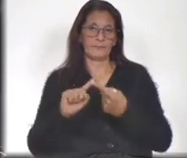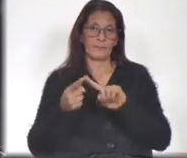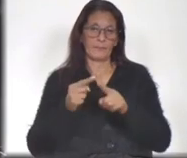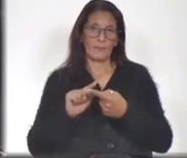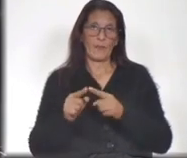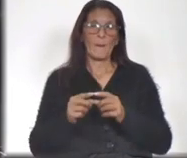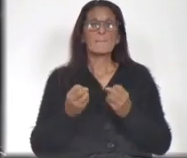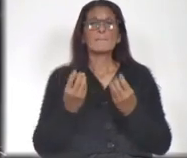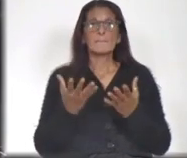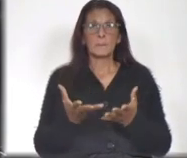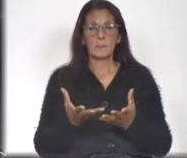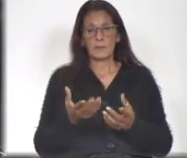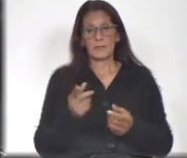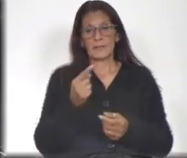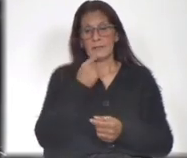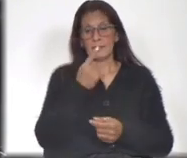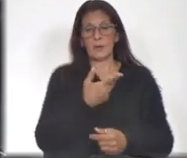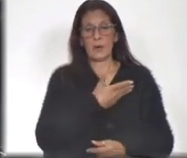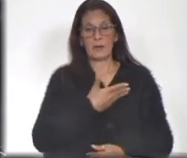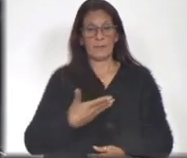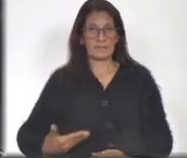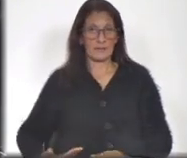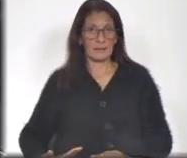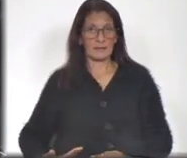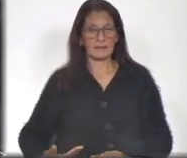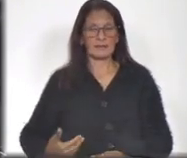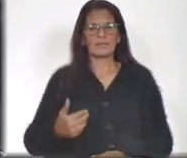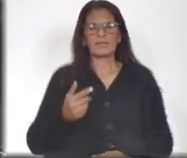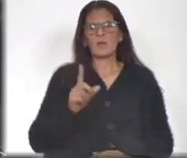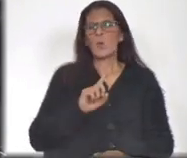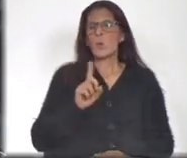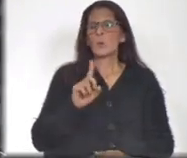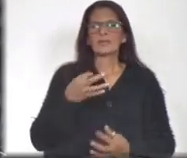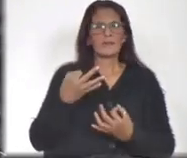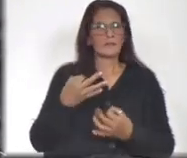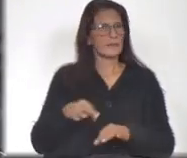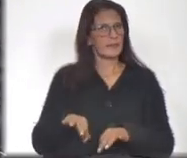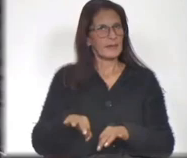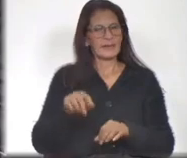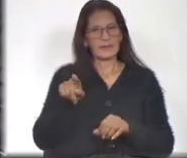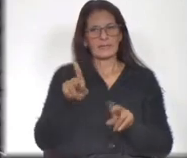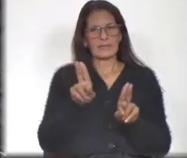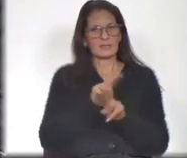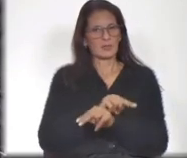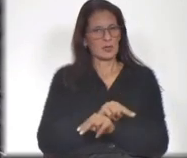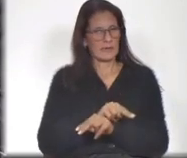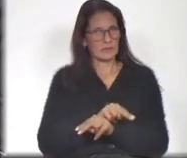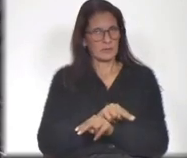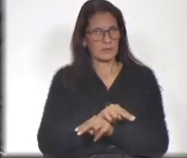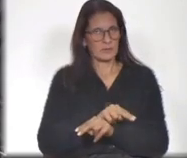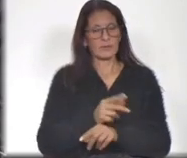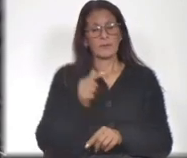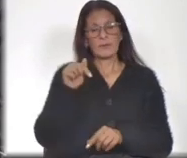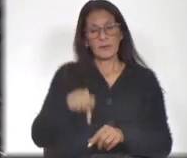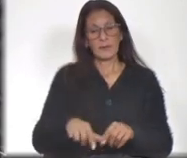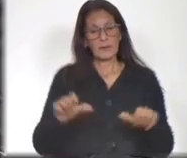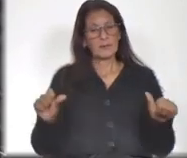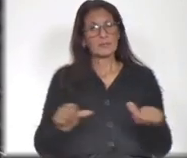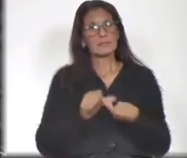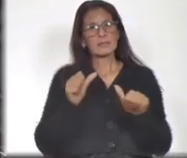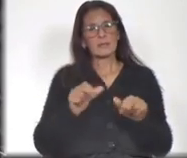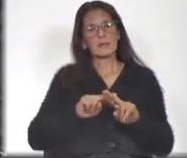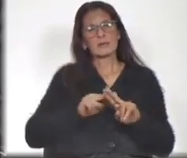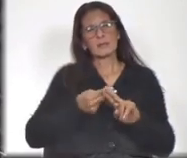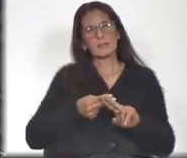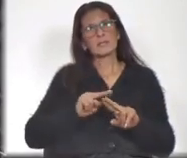Porque consideraba, según dijo el presidente, inconveniente esa exoneración. Acá se ha hecho repetido